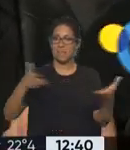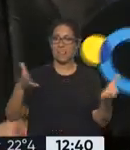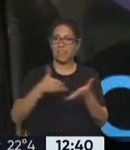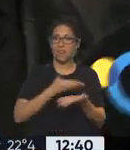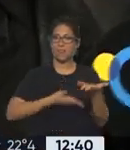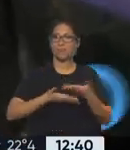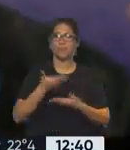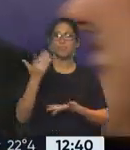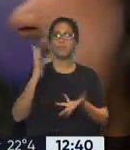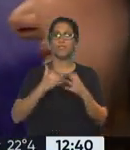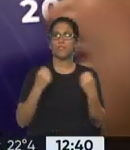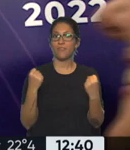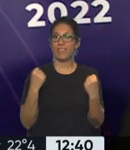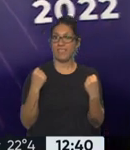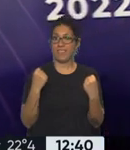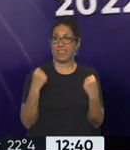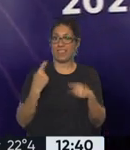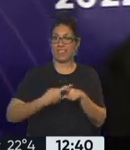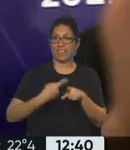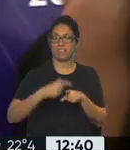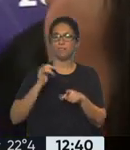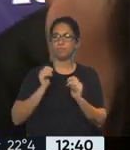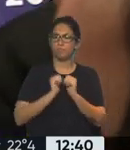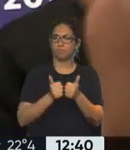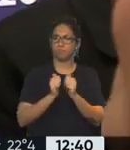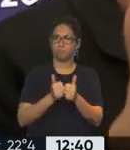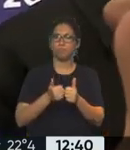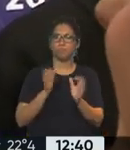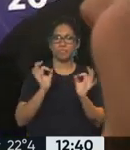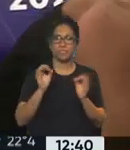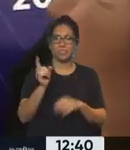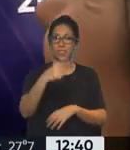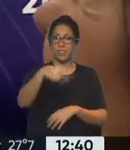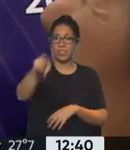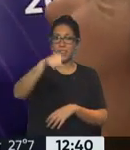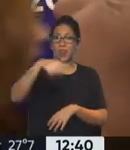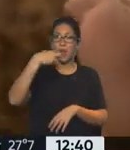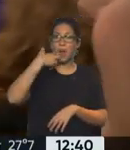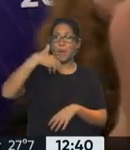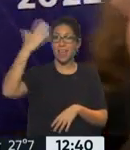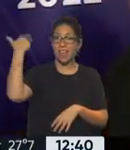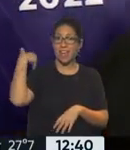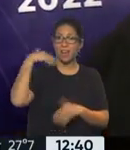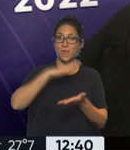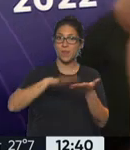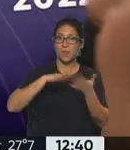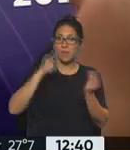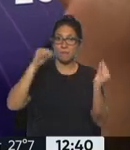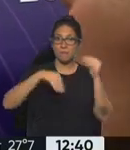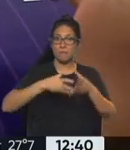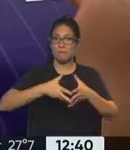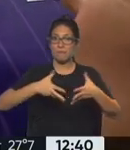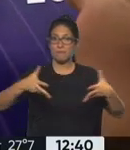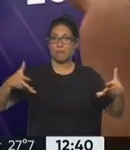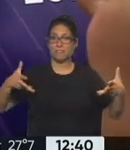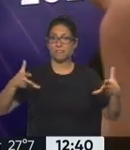¿cómo decimos, Abel? Festeja fuerte. Por supuesto, y aparte siempre acompaña. Los de la vieja escuela, como les digo siempre, y los que se van sumando cada concierto, siempre están